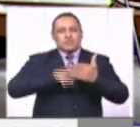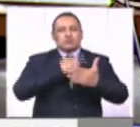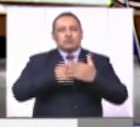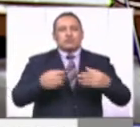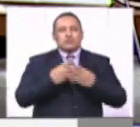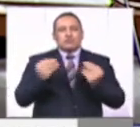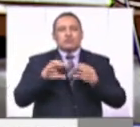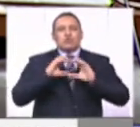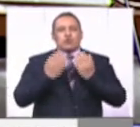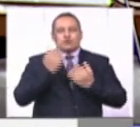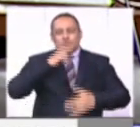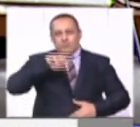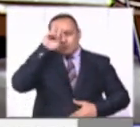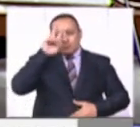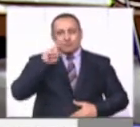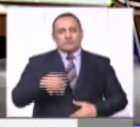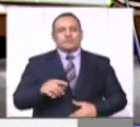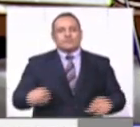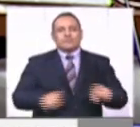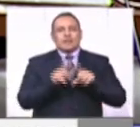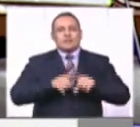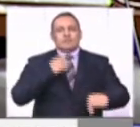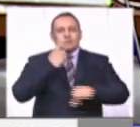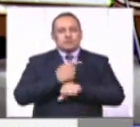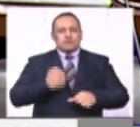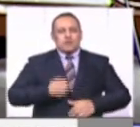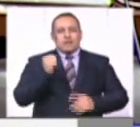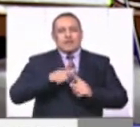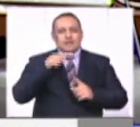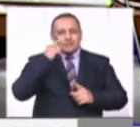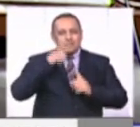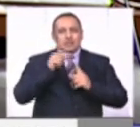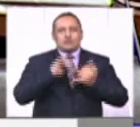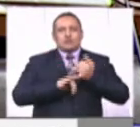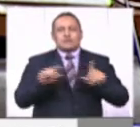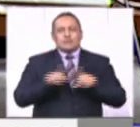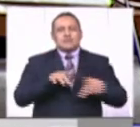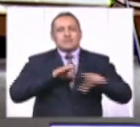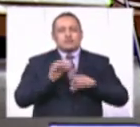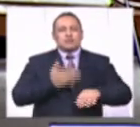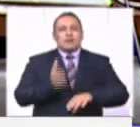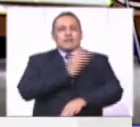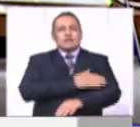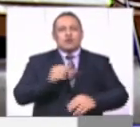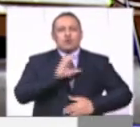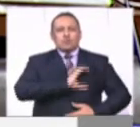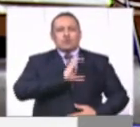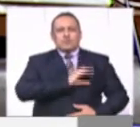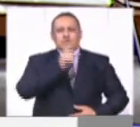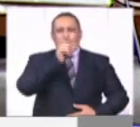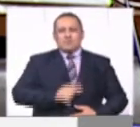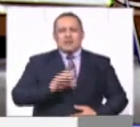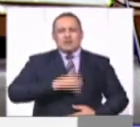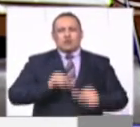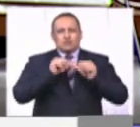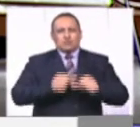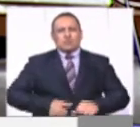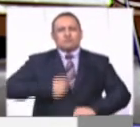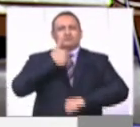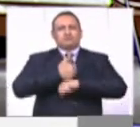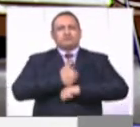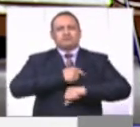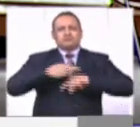Congreso de la República mi denuncia contra Aníbal Torres Vázquez se hizo en ese momento por el comportamiento obseno y de permanente abuso de